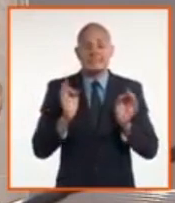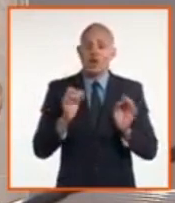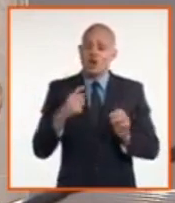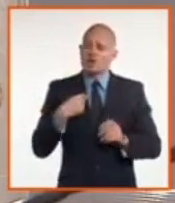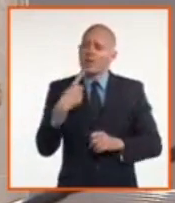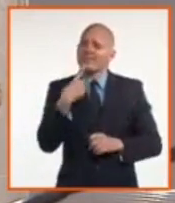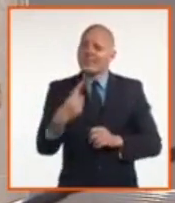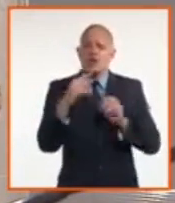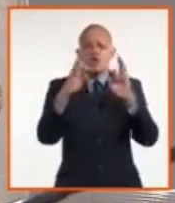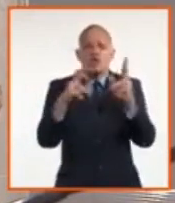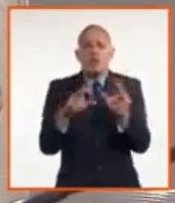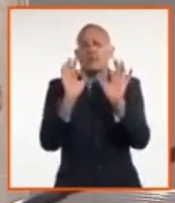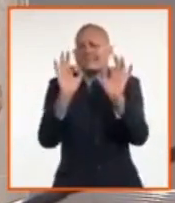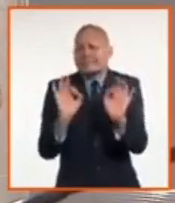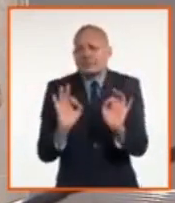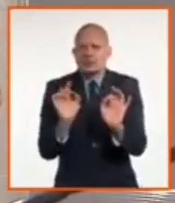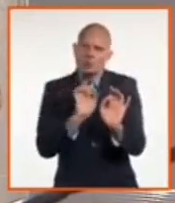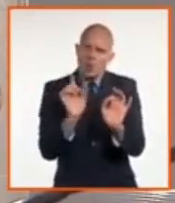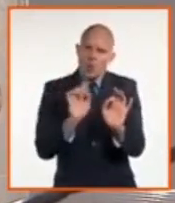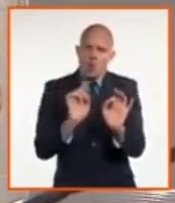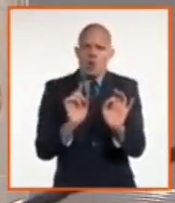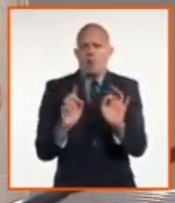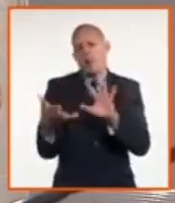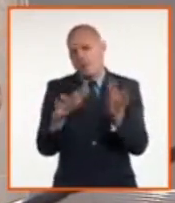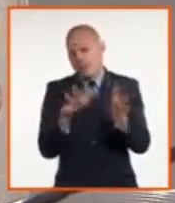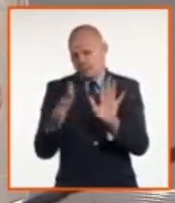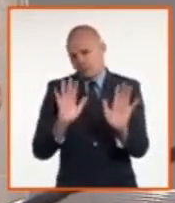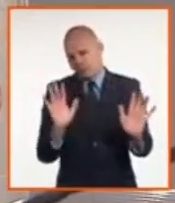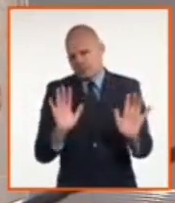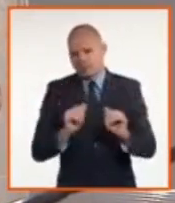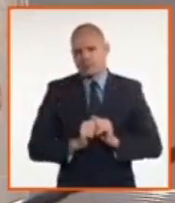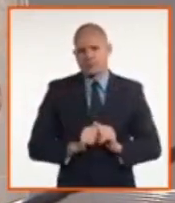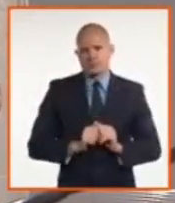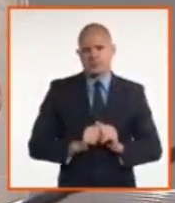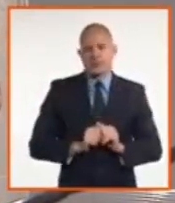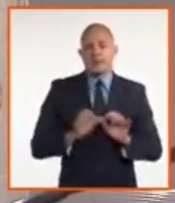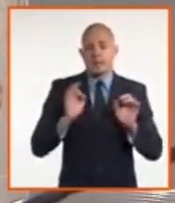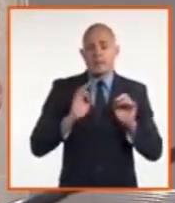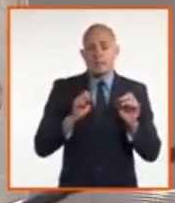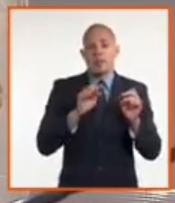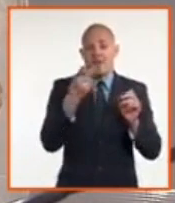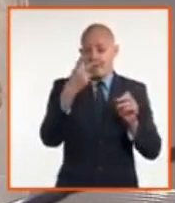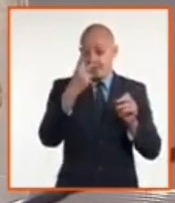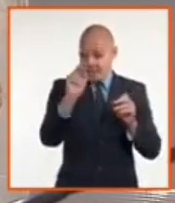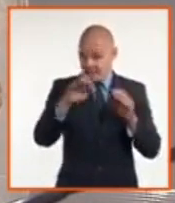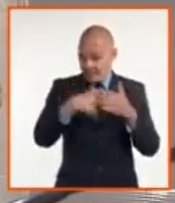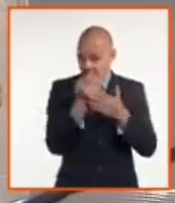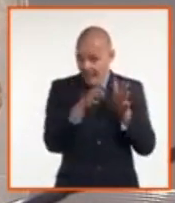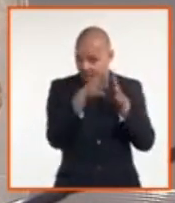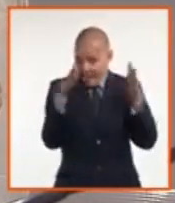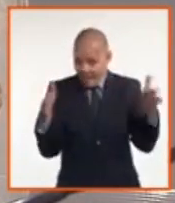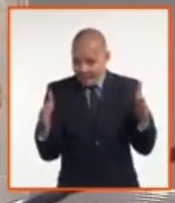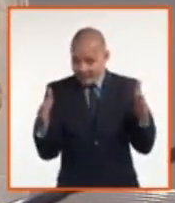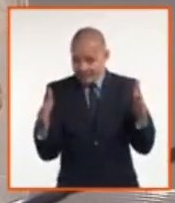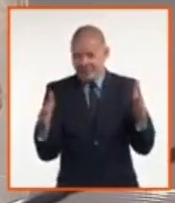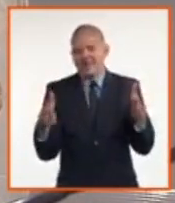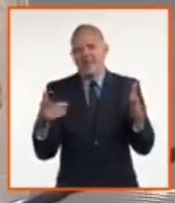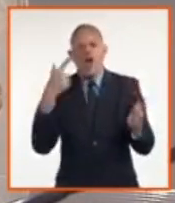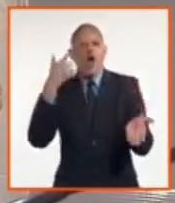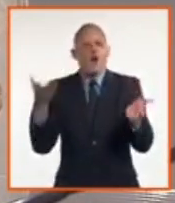que en este en estos días se han comprado diez veces más